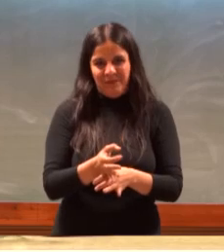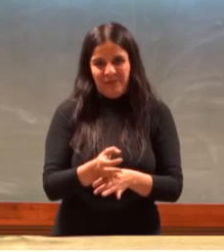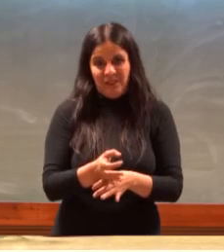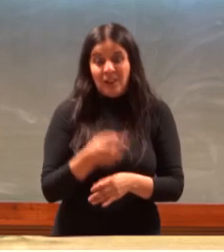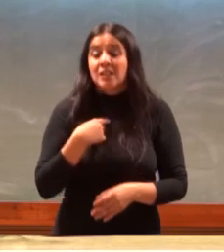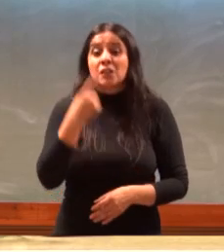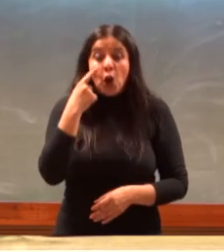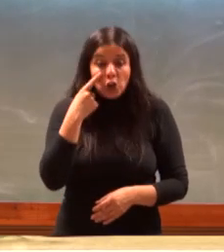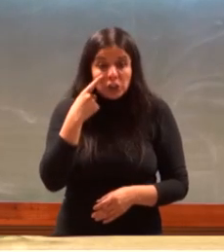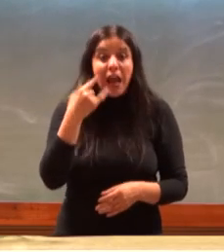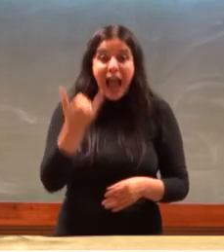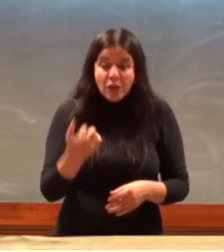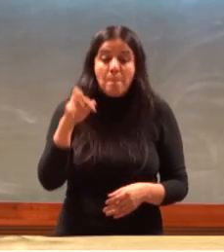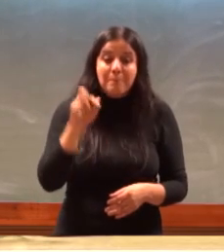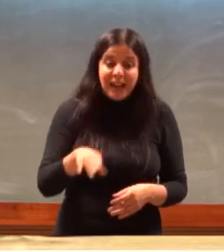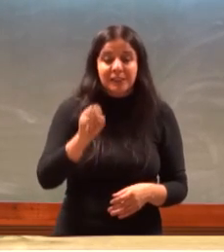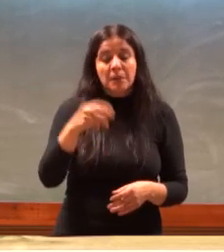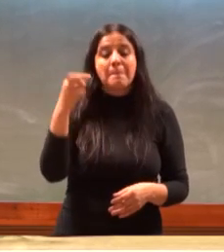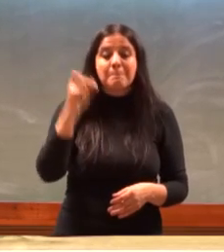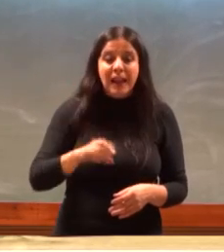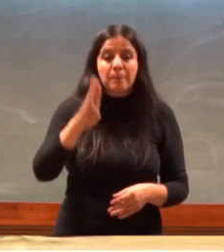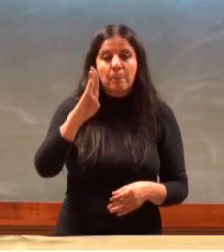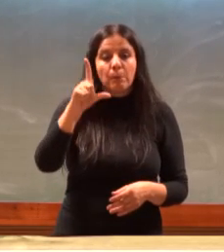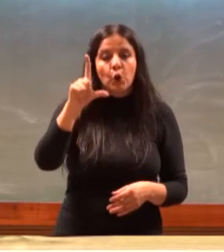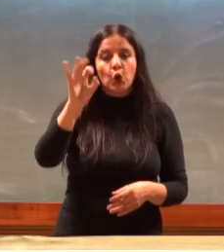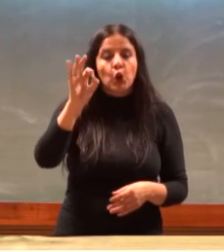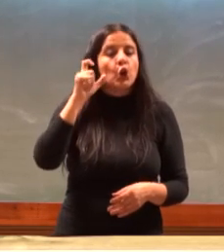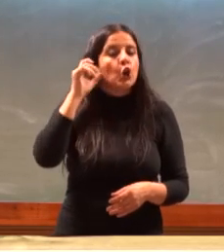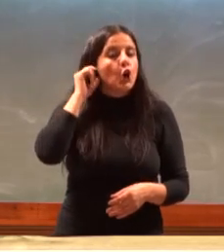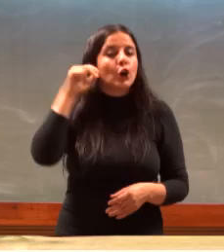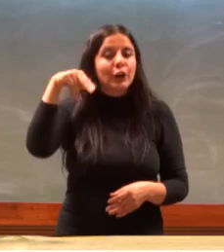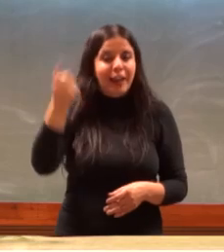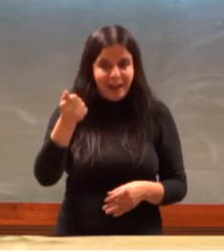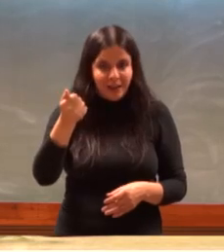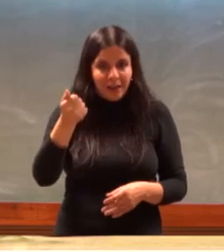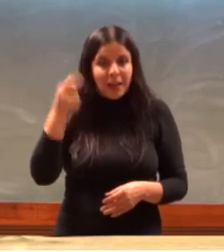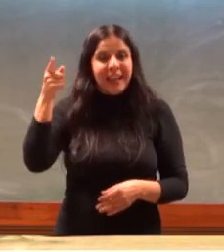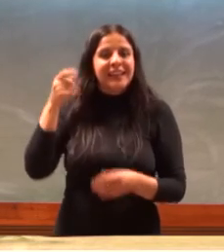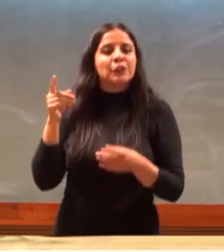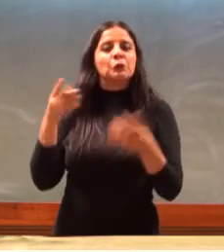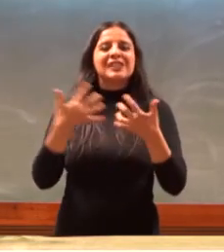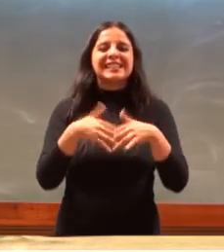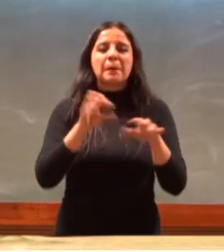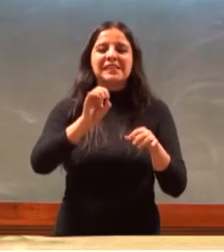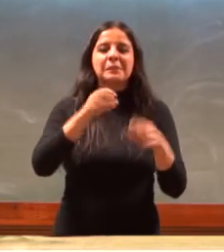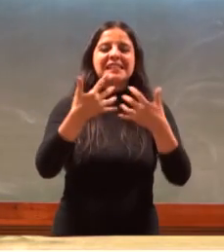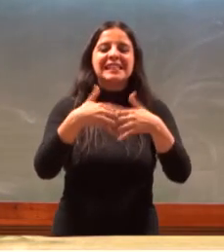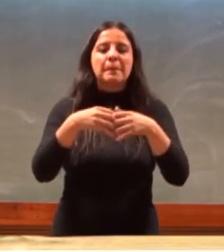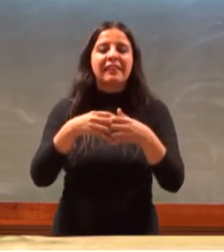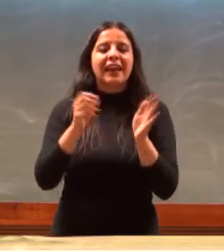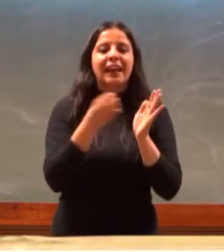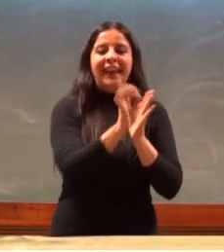el plan bolia y existe Todo un sistema de créditos implementado en Europa que ya tiene eh